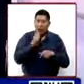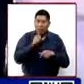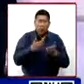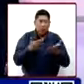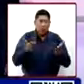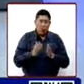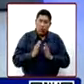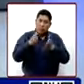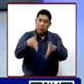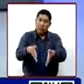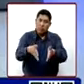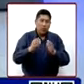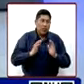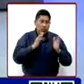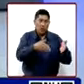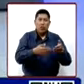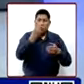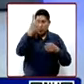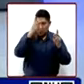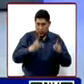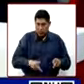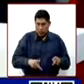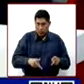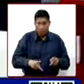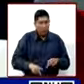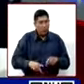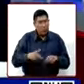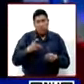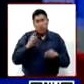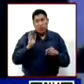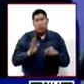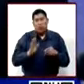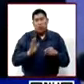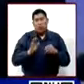donde tenían enterrados a dos personas. Y no dos personas ajenas, sino a sus propios...